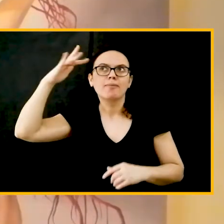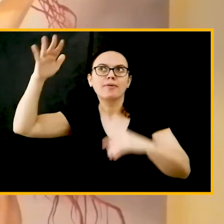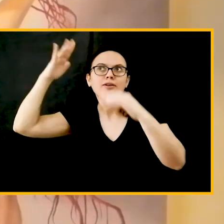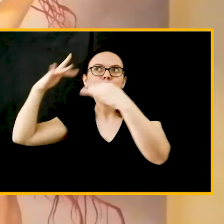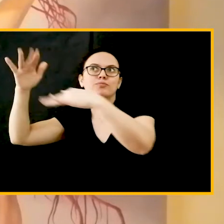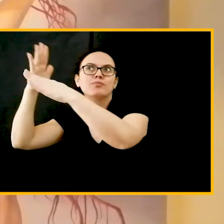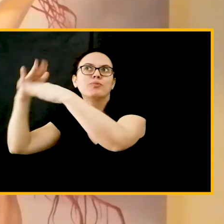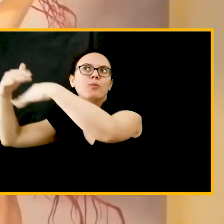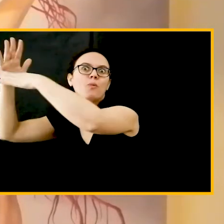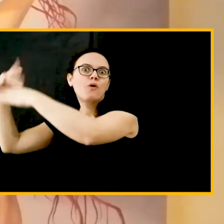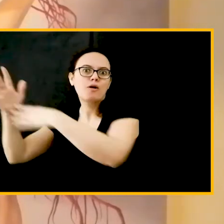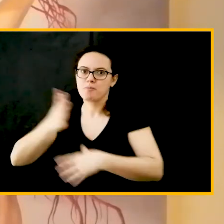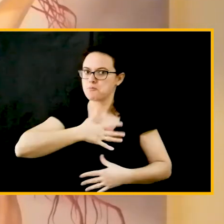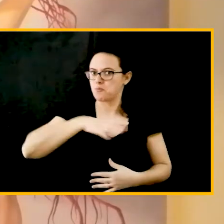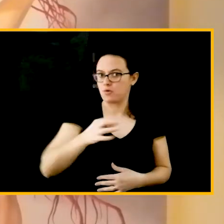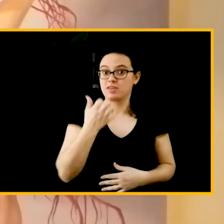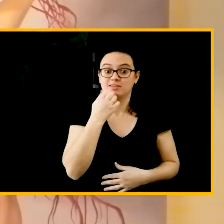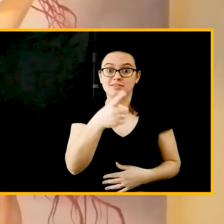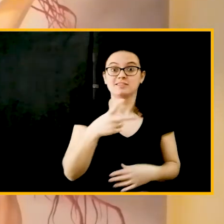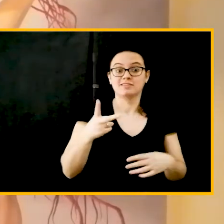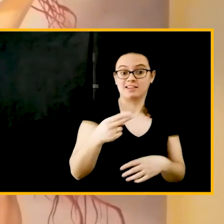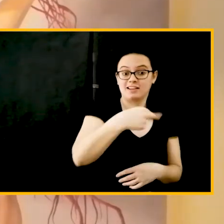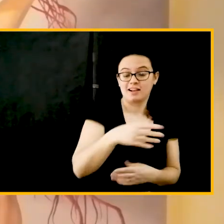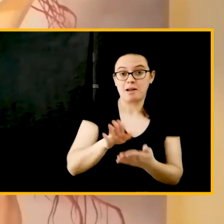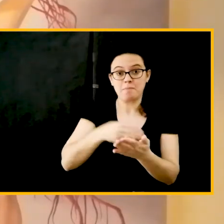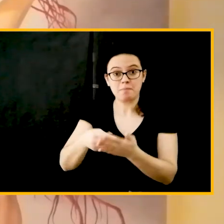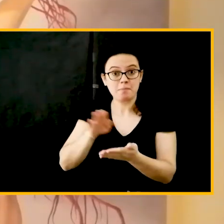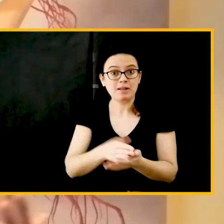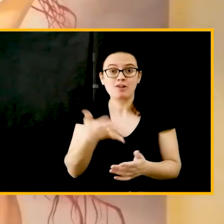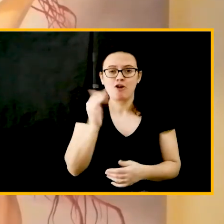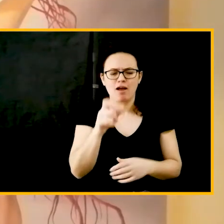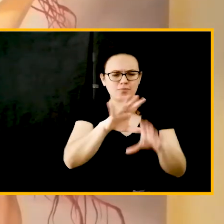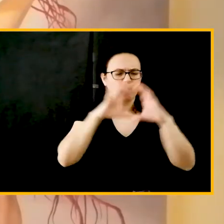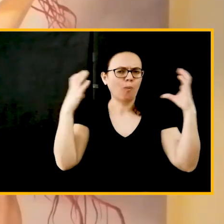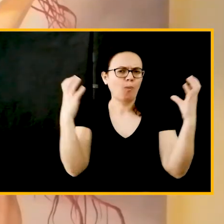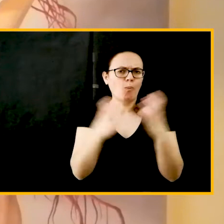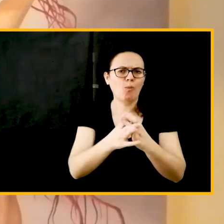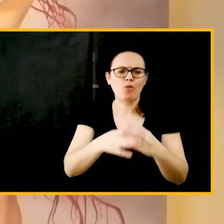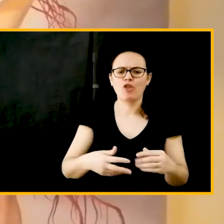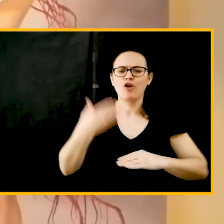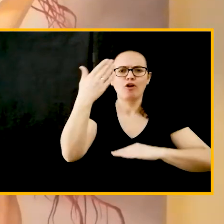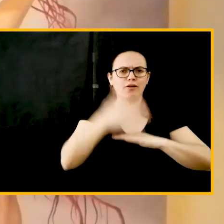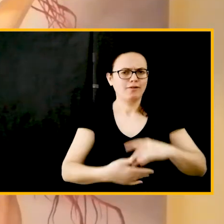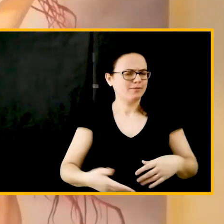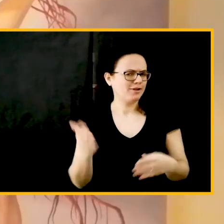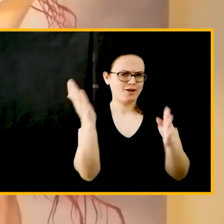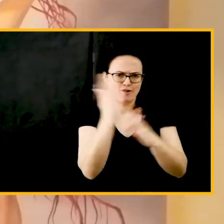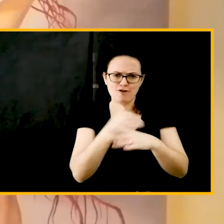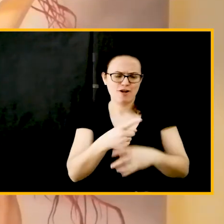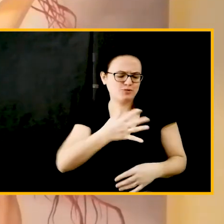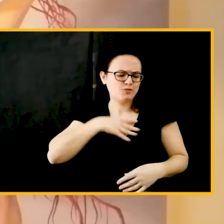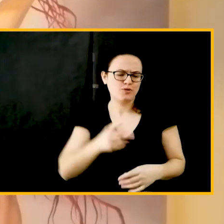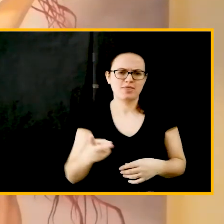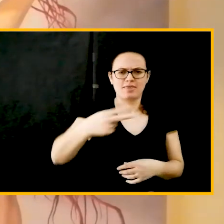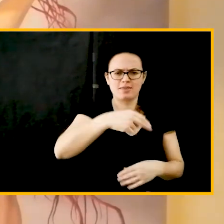unas tijeras y una barra de pegamento, ya sabéis que el mundo es infinito en cuanto a las posibilidades a la hora de recortar y pegar.